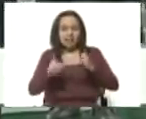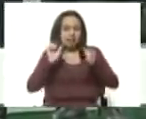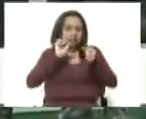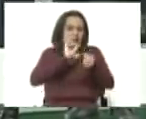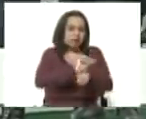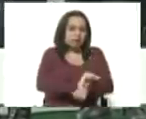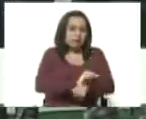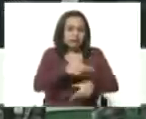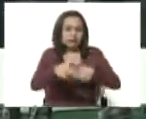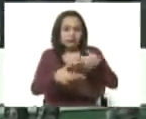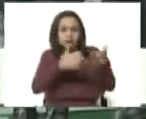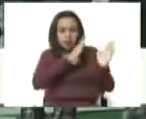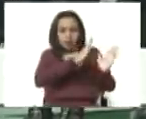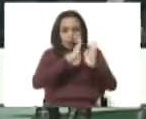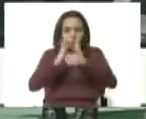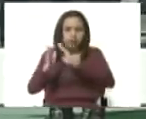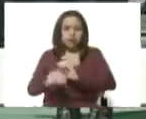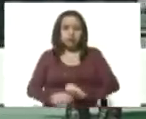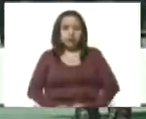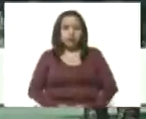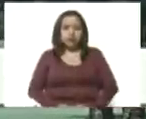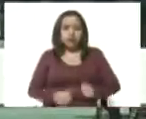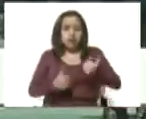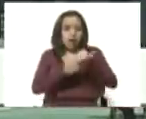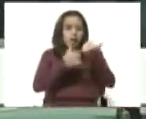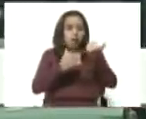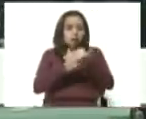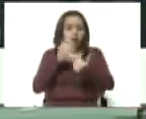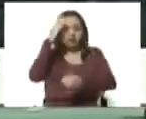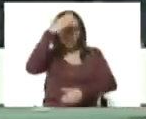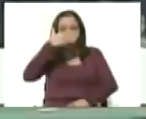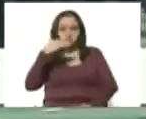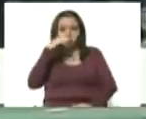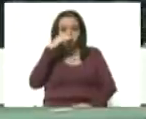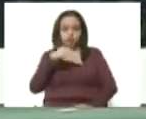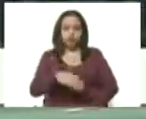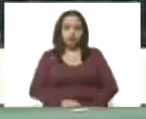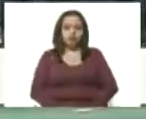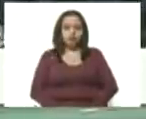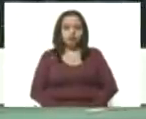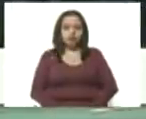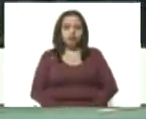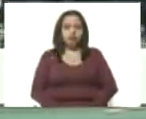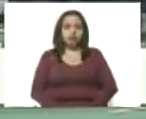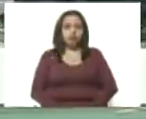la delincuencia organizada y financiamiento al terrorismo, que está